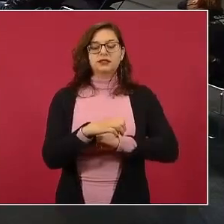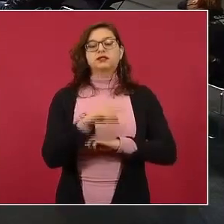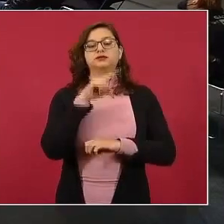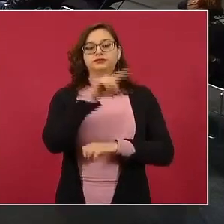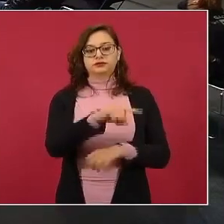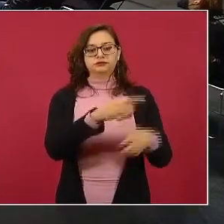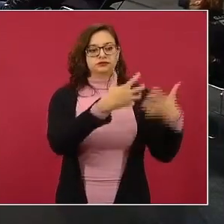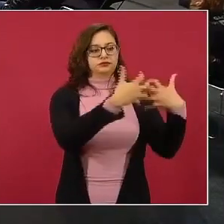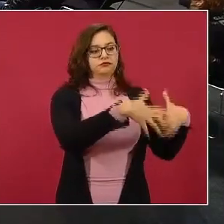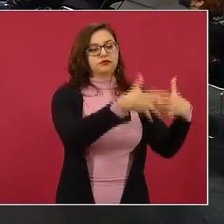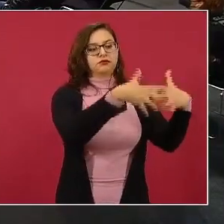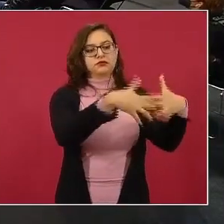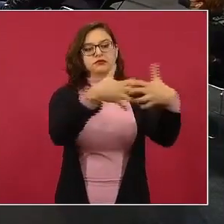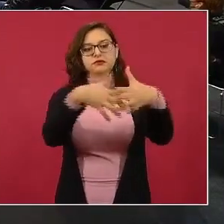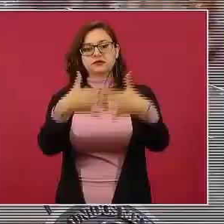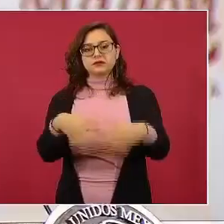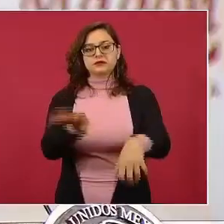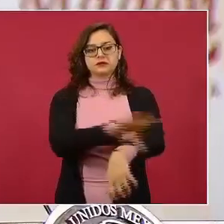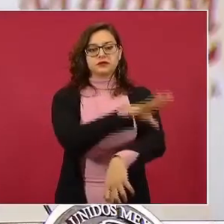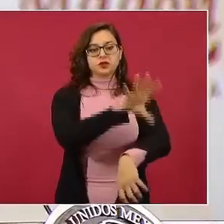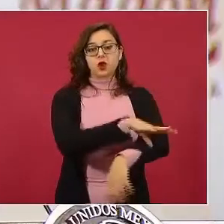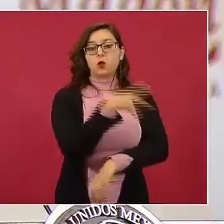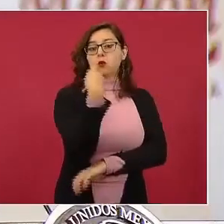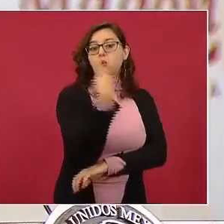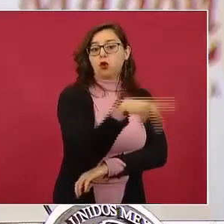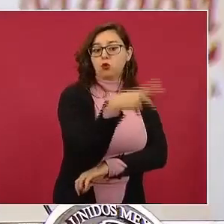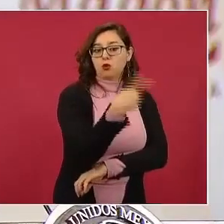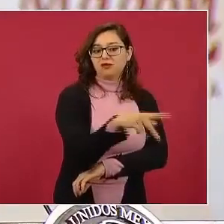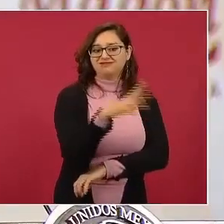de autoabastecimiento tiene en el país.